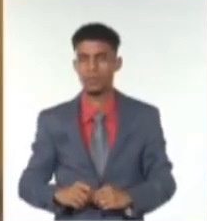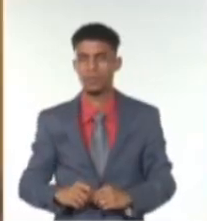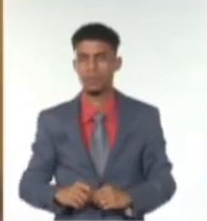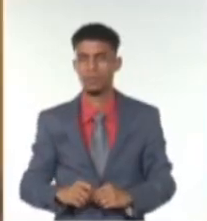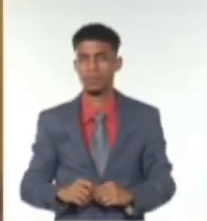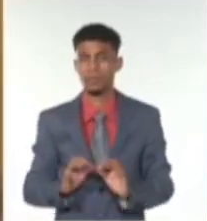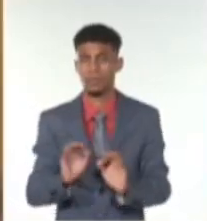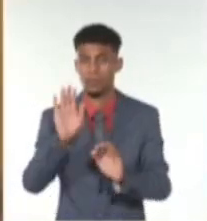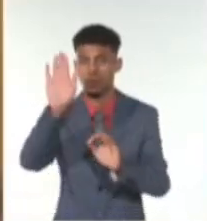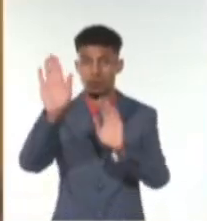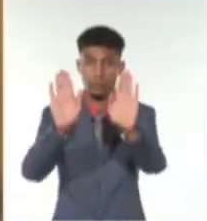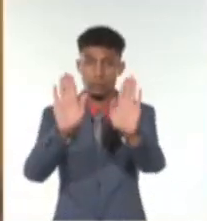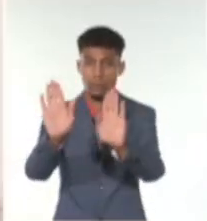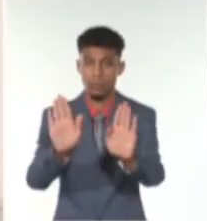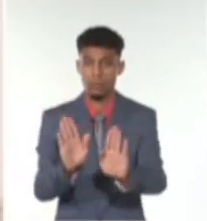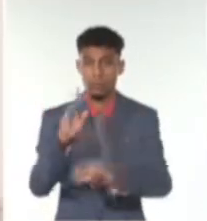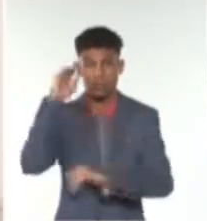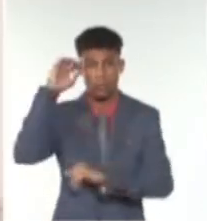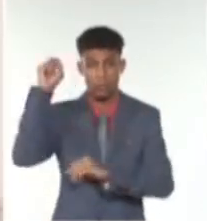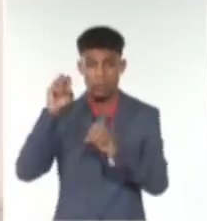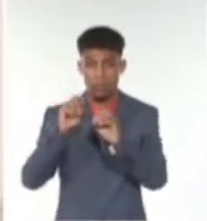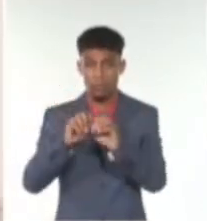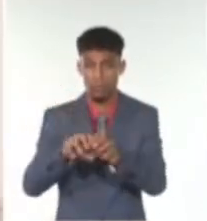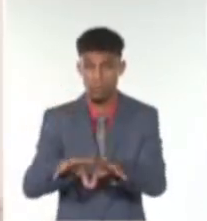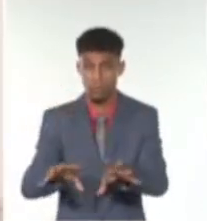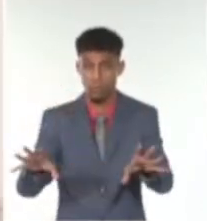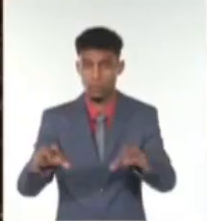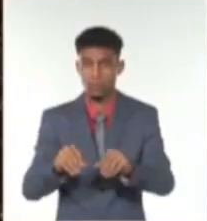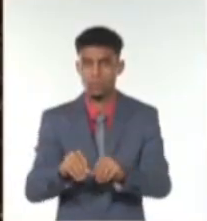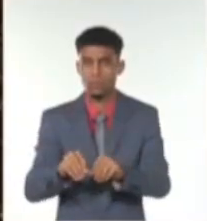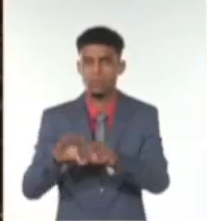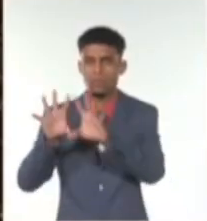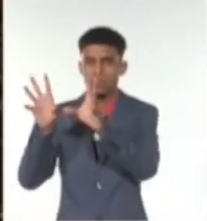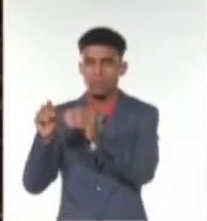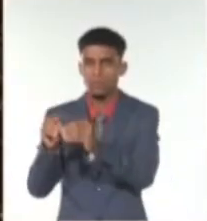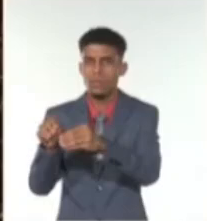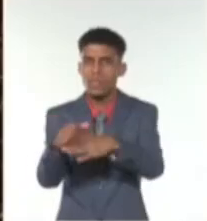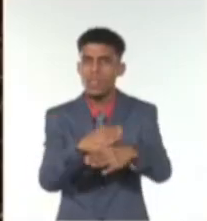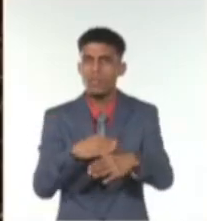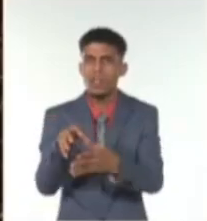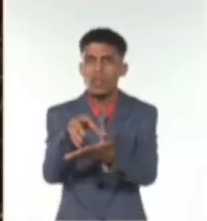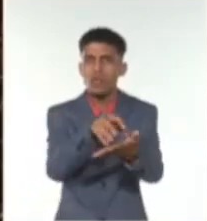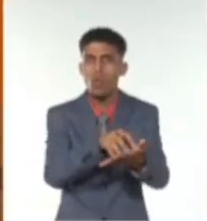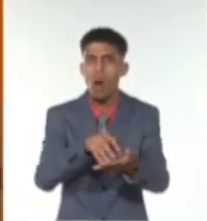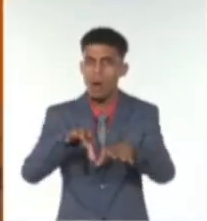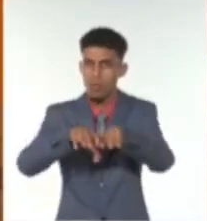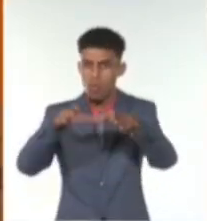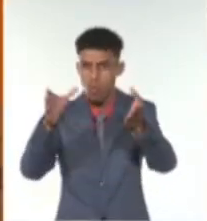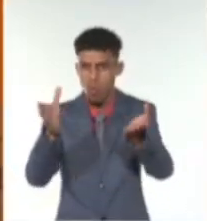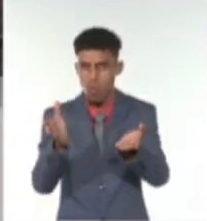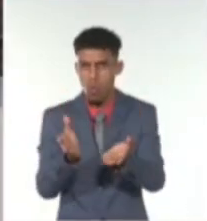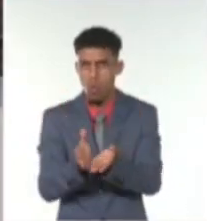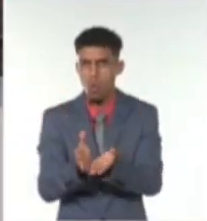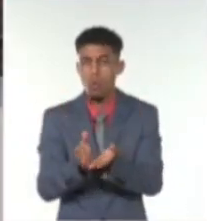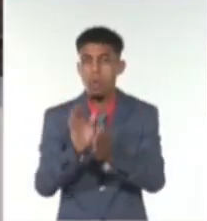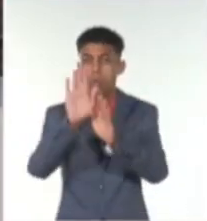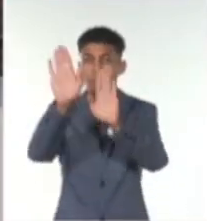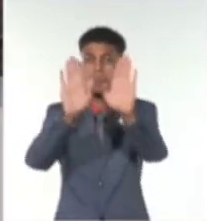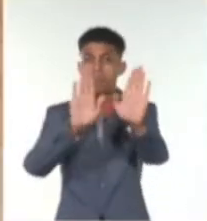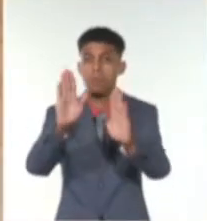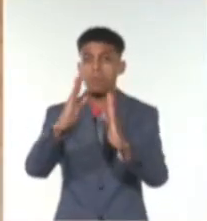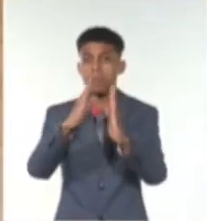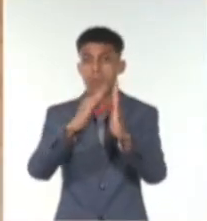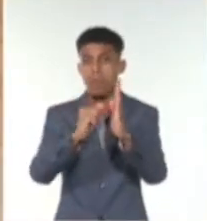exposición Memorias de la Persistencia, que reúne fotografías tomadas en varios lugares del mundo, se exhibirá hasta el mes de